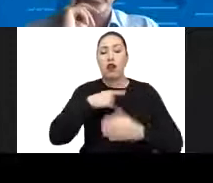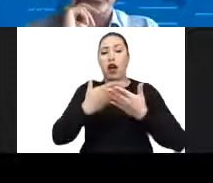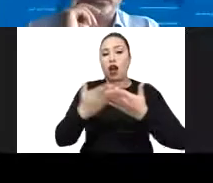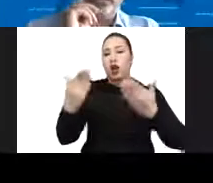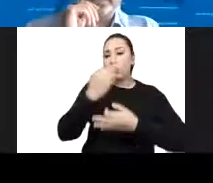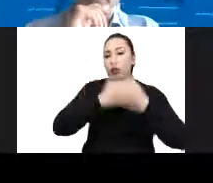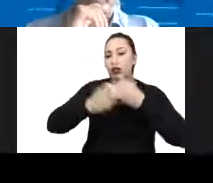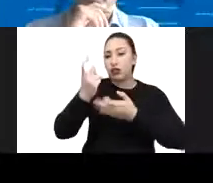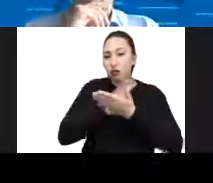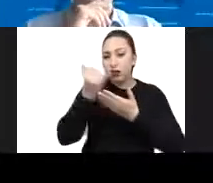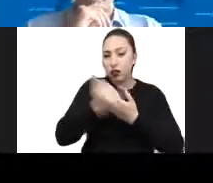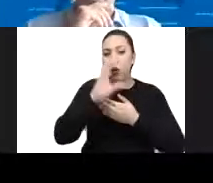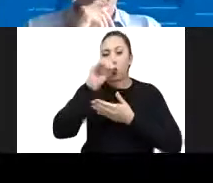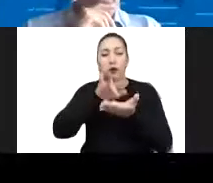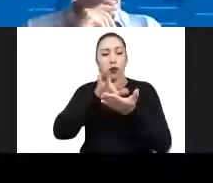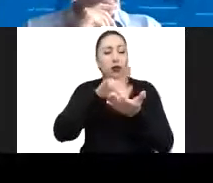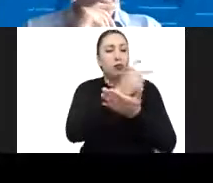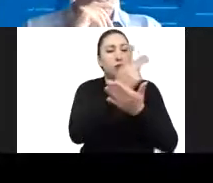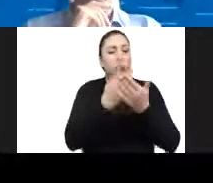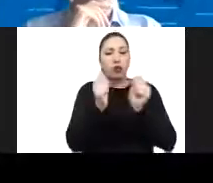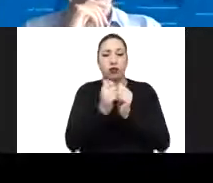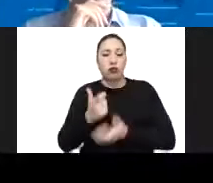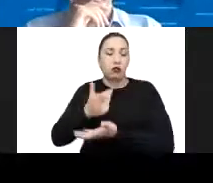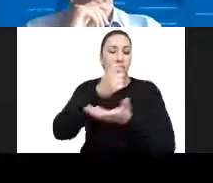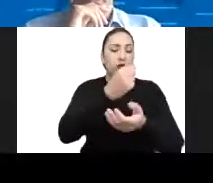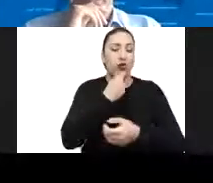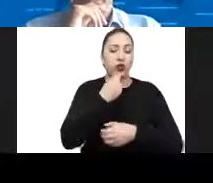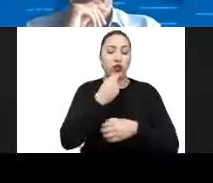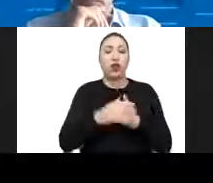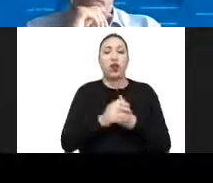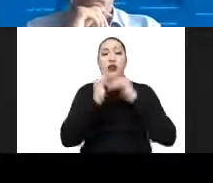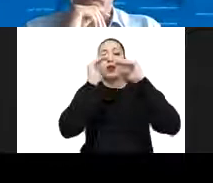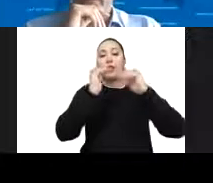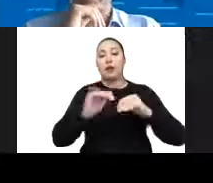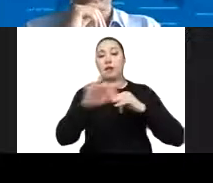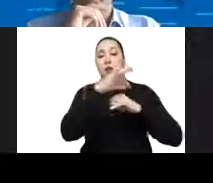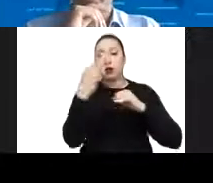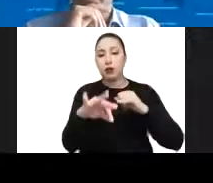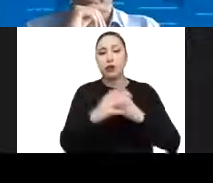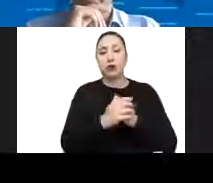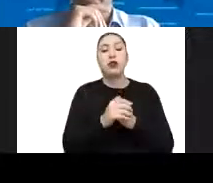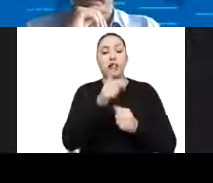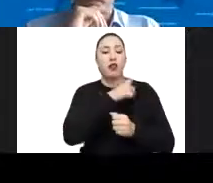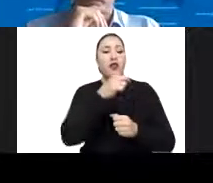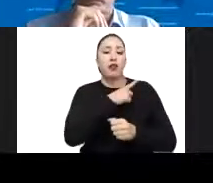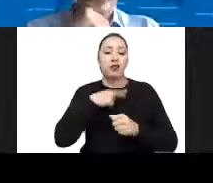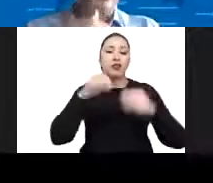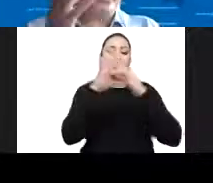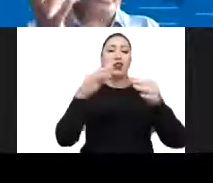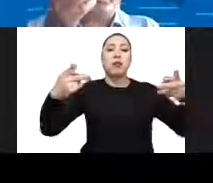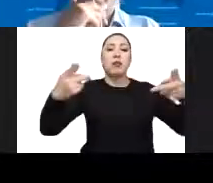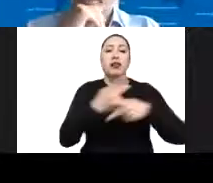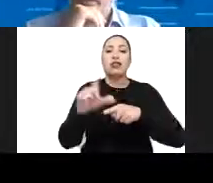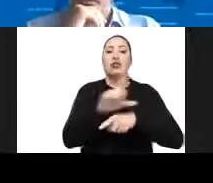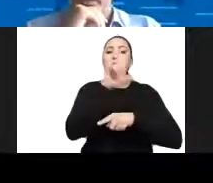o inversiones discretas. Y por último, tampoco tenemos una idea muy clara de cuál es el efecto ambiental de esto. Podemos